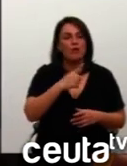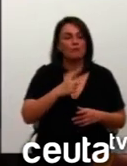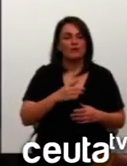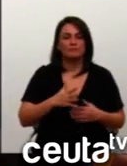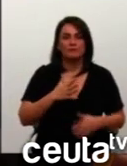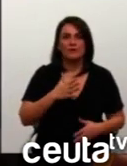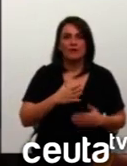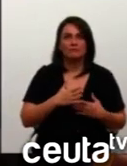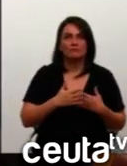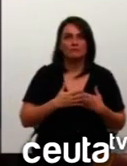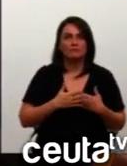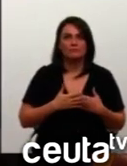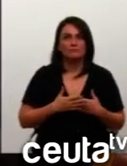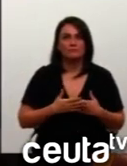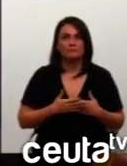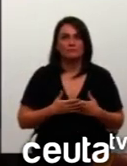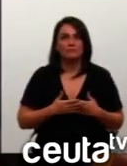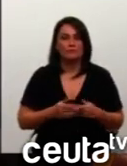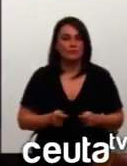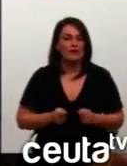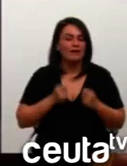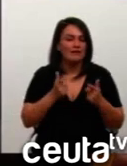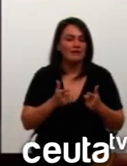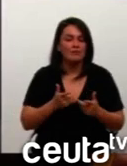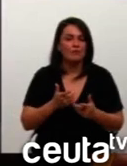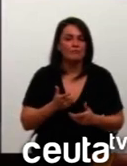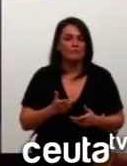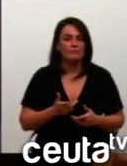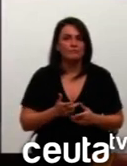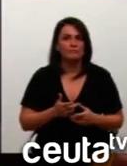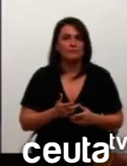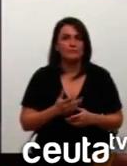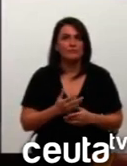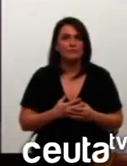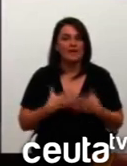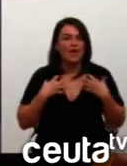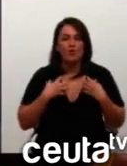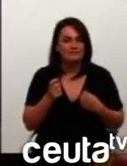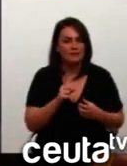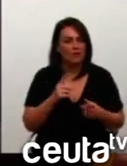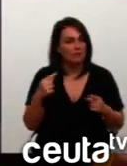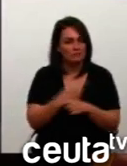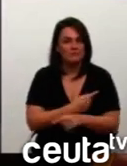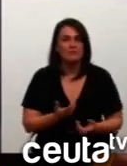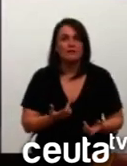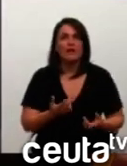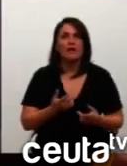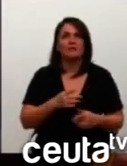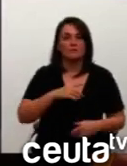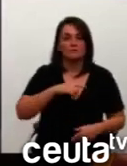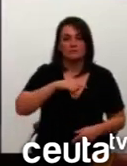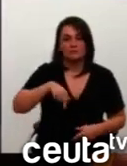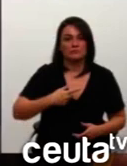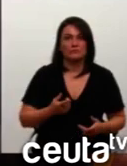qué bueno es el Partido Popular con el MDC, supongo que quiere decir que con Caballas también, porque teniendo en nuestro caso dos concejales tenemos